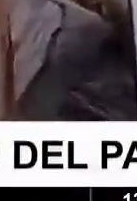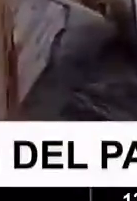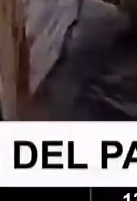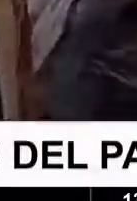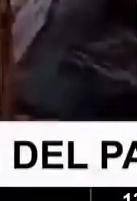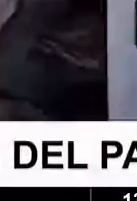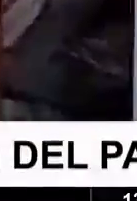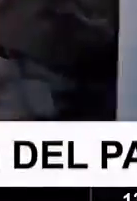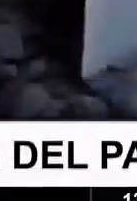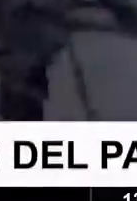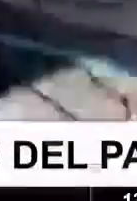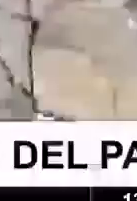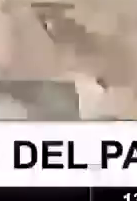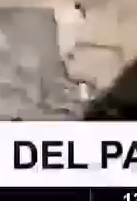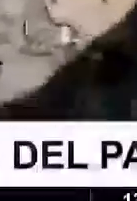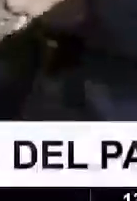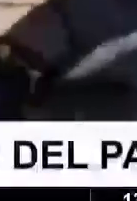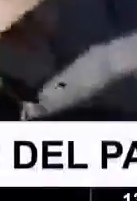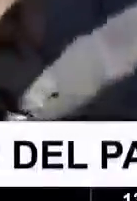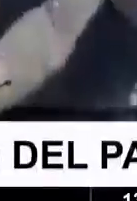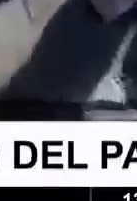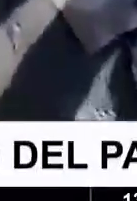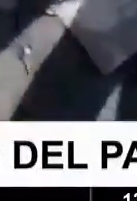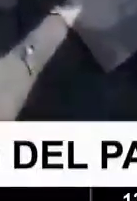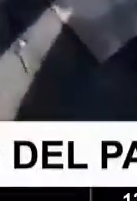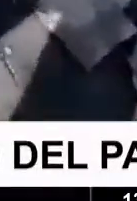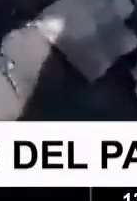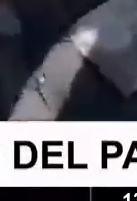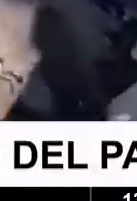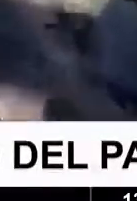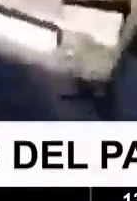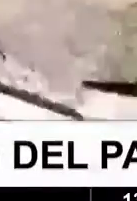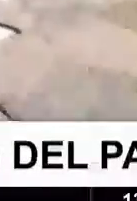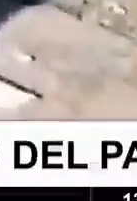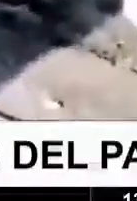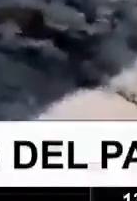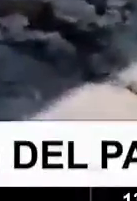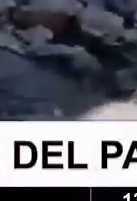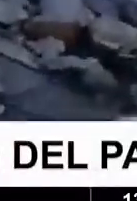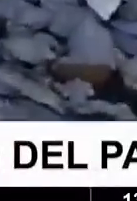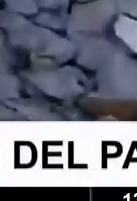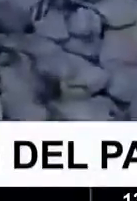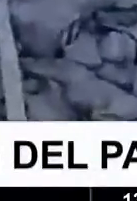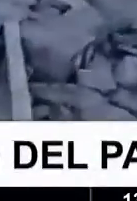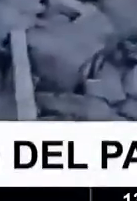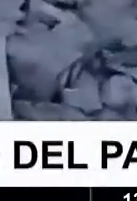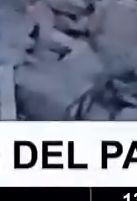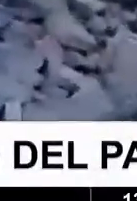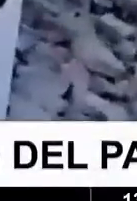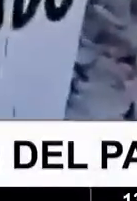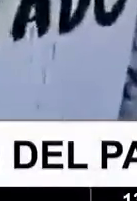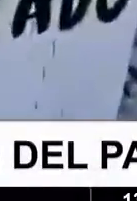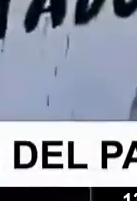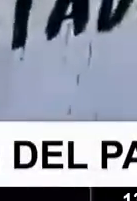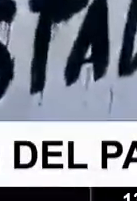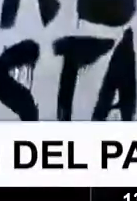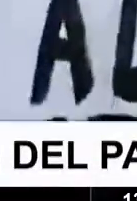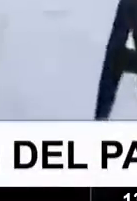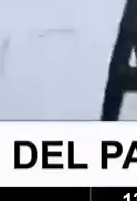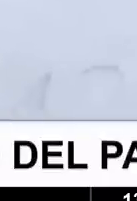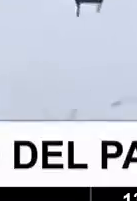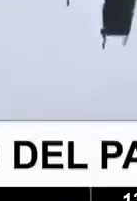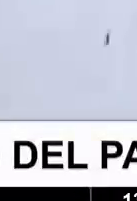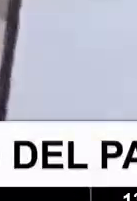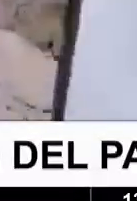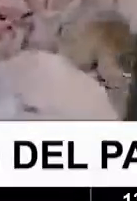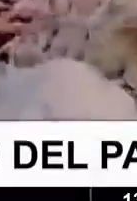todo lo que llama a la delincuencia y a la vandalidad. Aquí es un lugar muy, muy complicado para vivir. Que donde mismo hacen